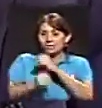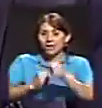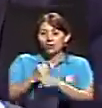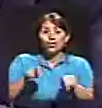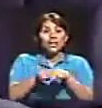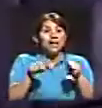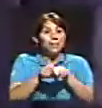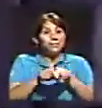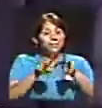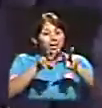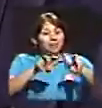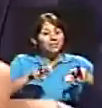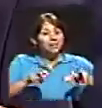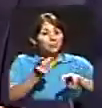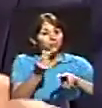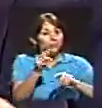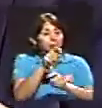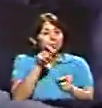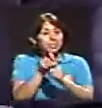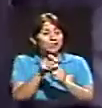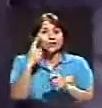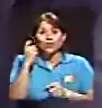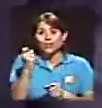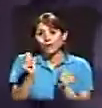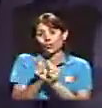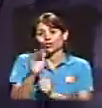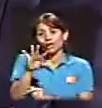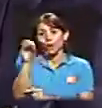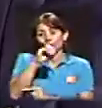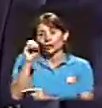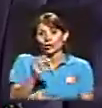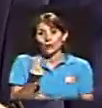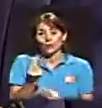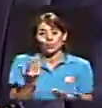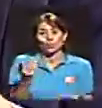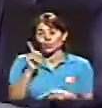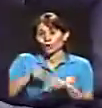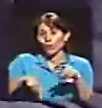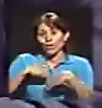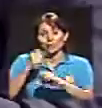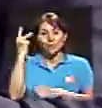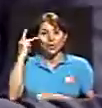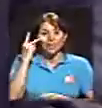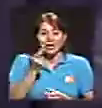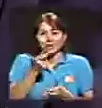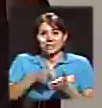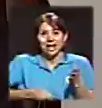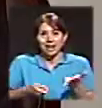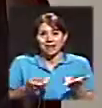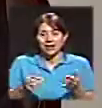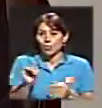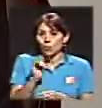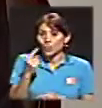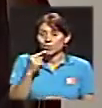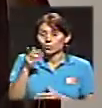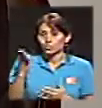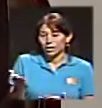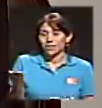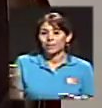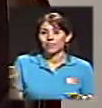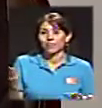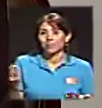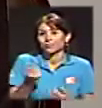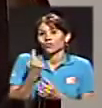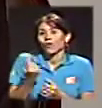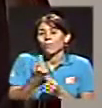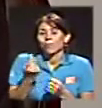porque claro, no se puede hacer política fiscal con ese 5%, que es, a su vez, como usted bien lo mencionó, cubre